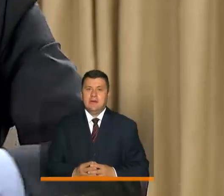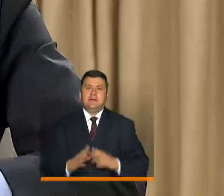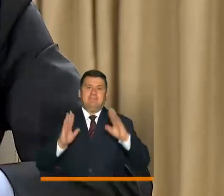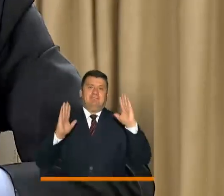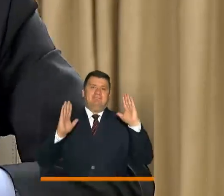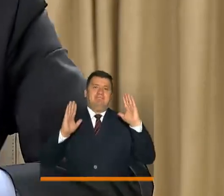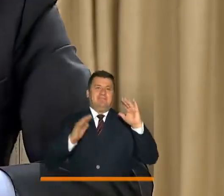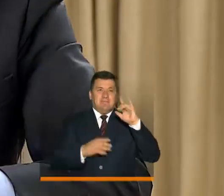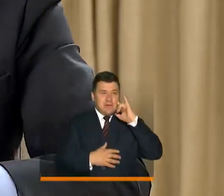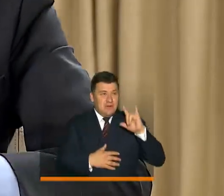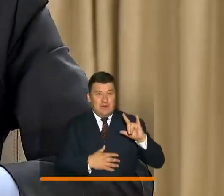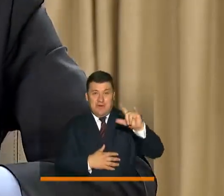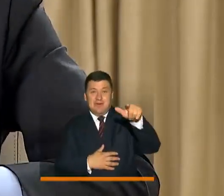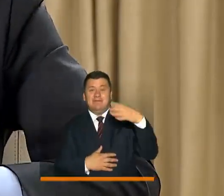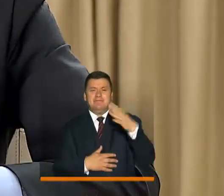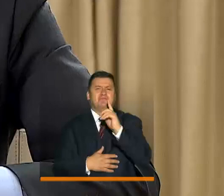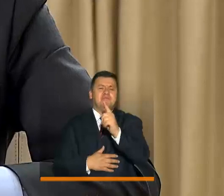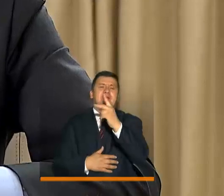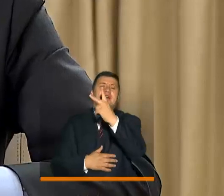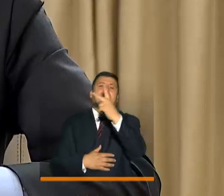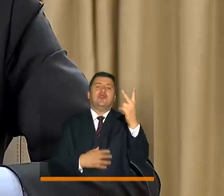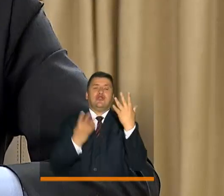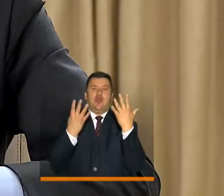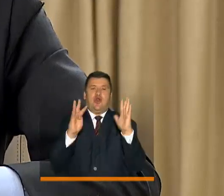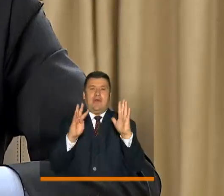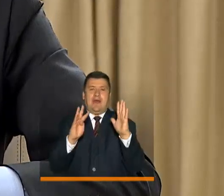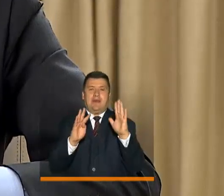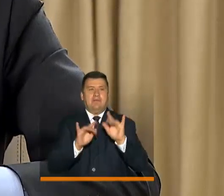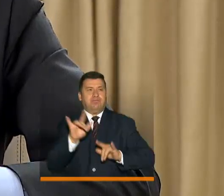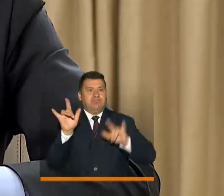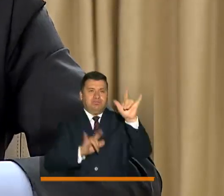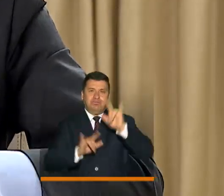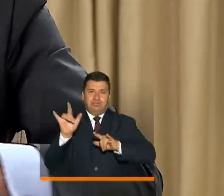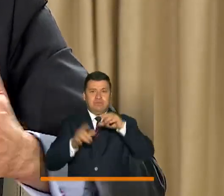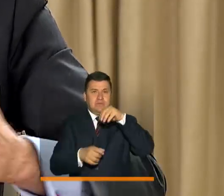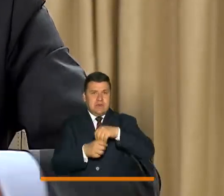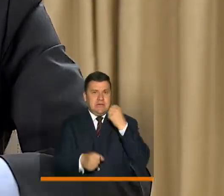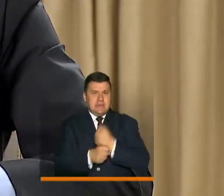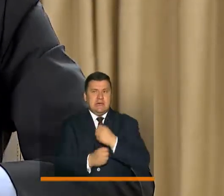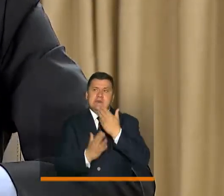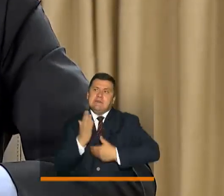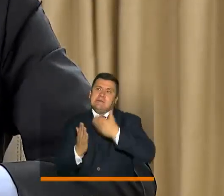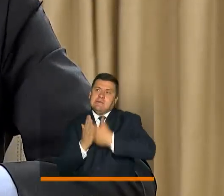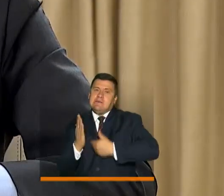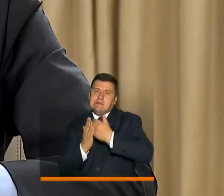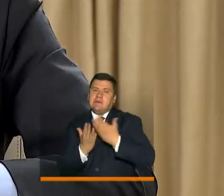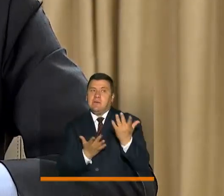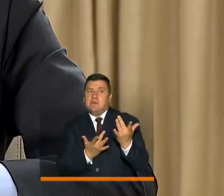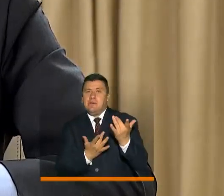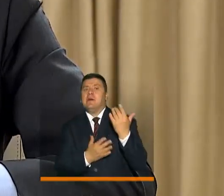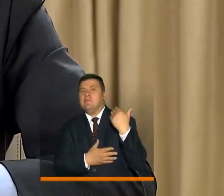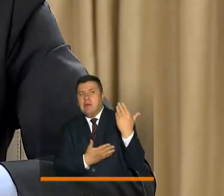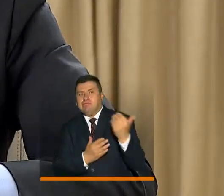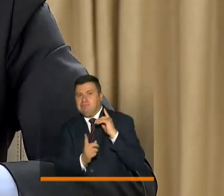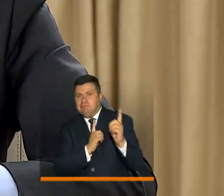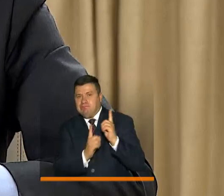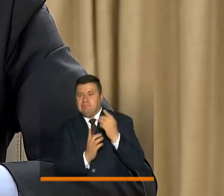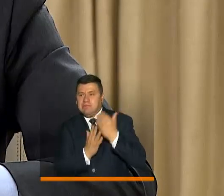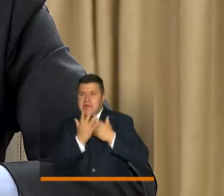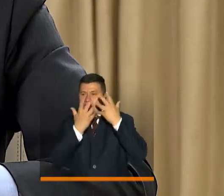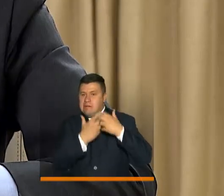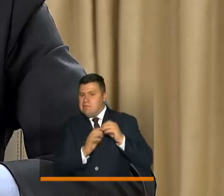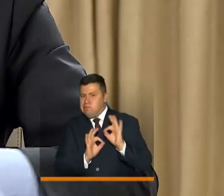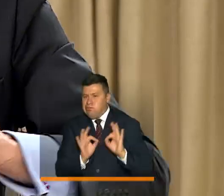Como esta aerolínea, hay cerca de 290 operadores turísticos que están haciendo el tránsito a obtener su certificación de